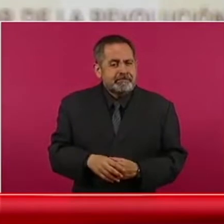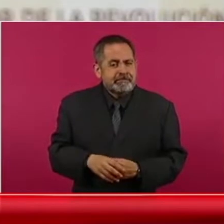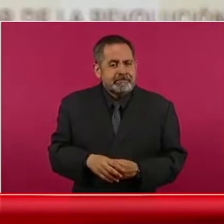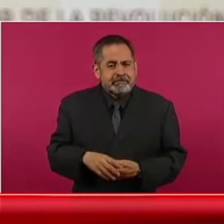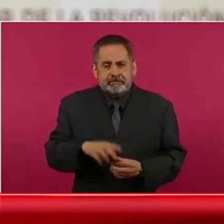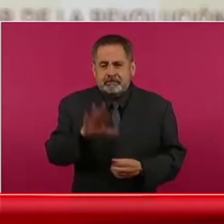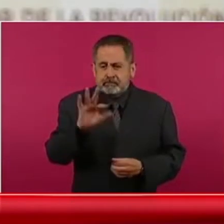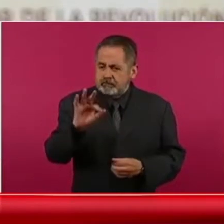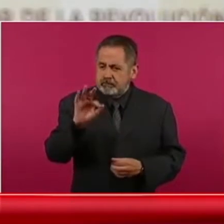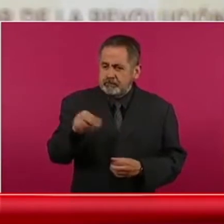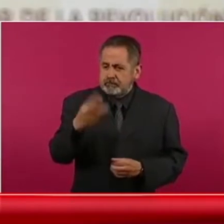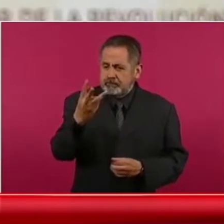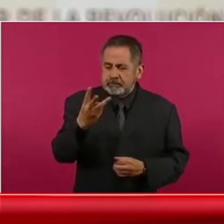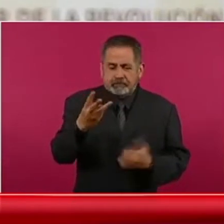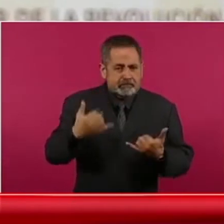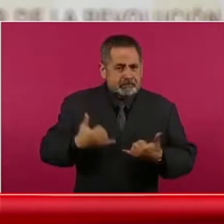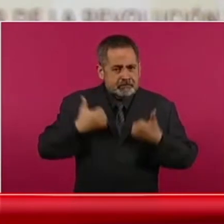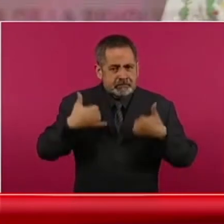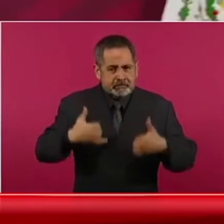43 jóvenes